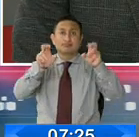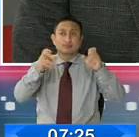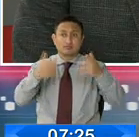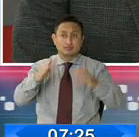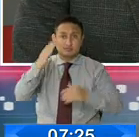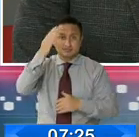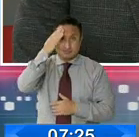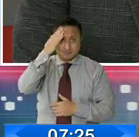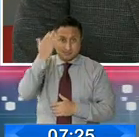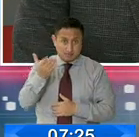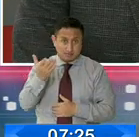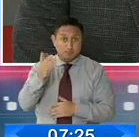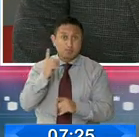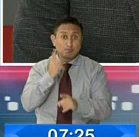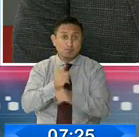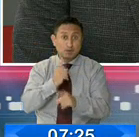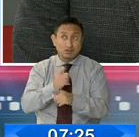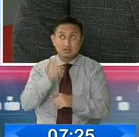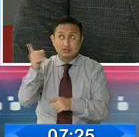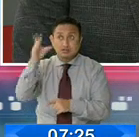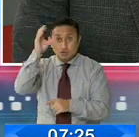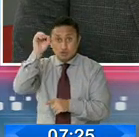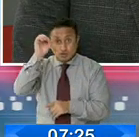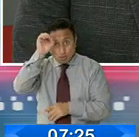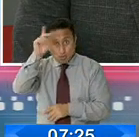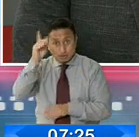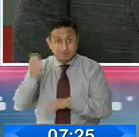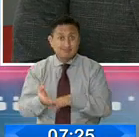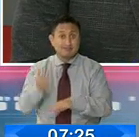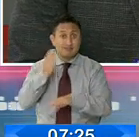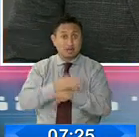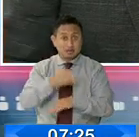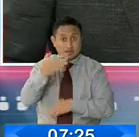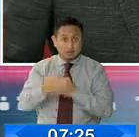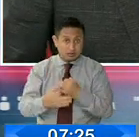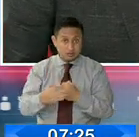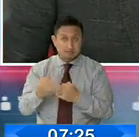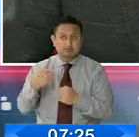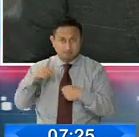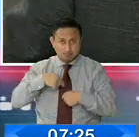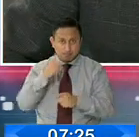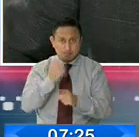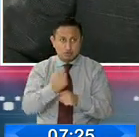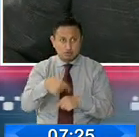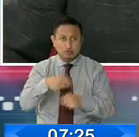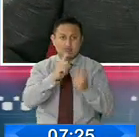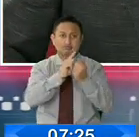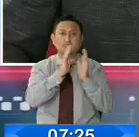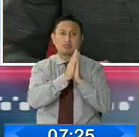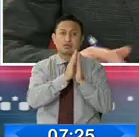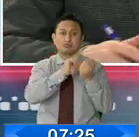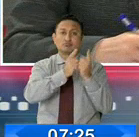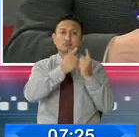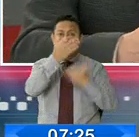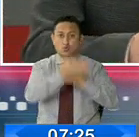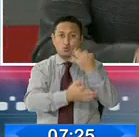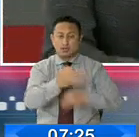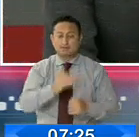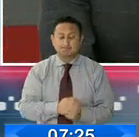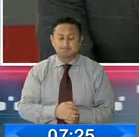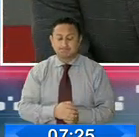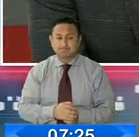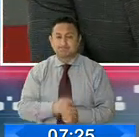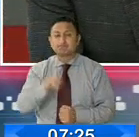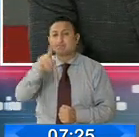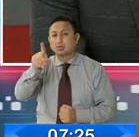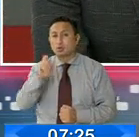entonces por esa razón se recusó al juez Ángel Torres. Estamos en riesgo con la democracia,